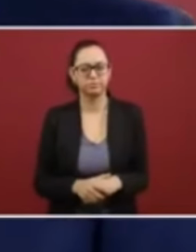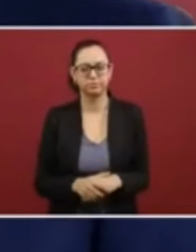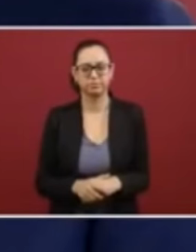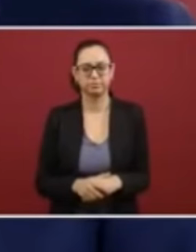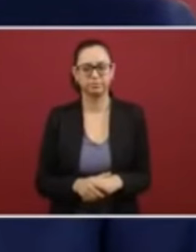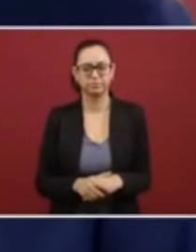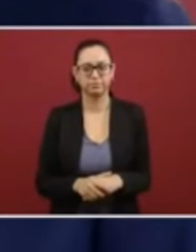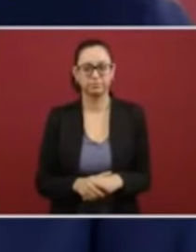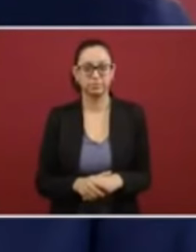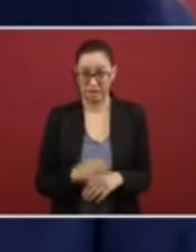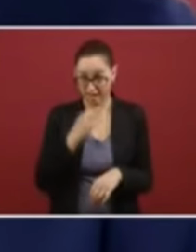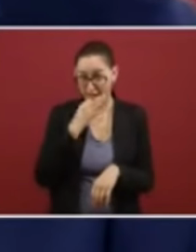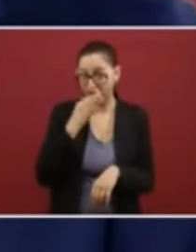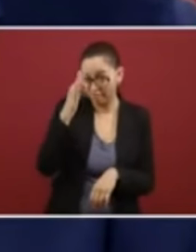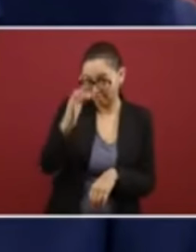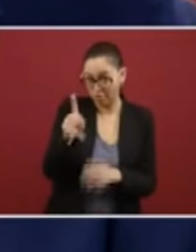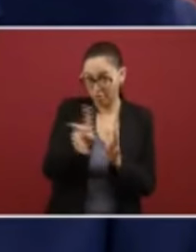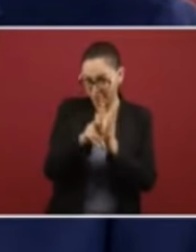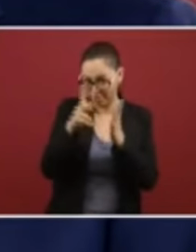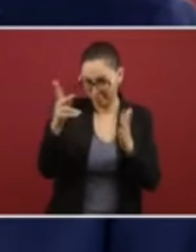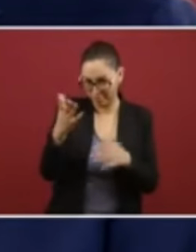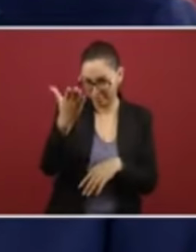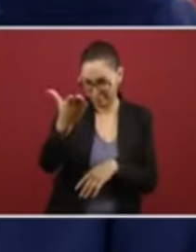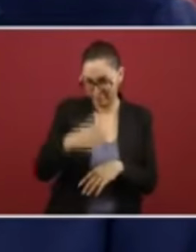Esto para el New York Times,